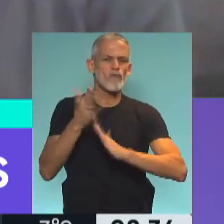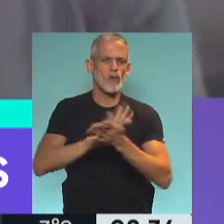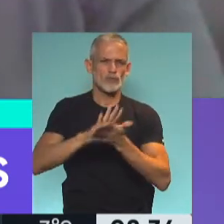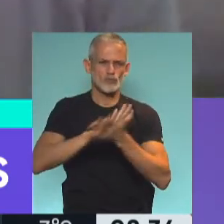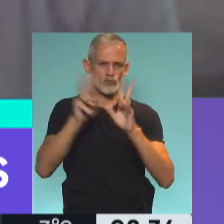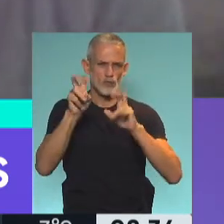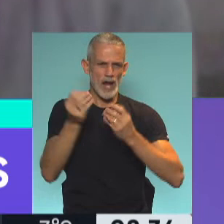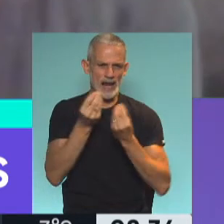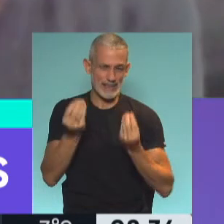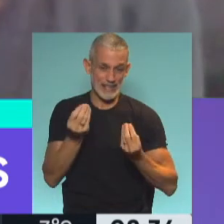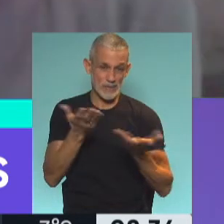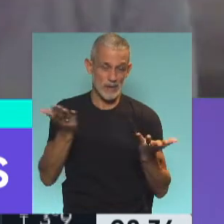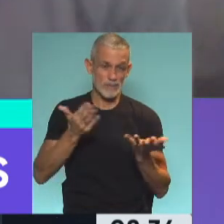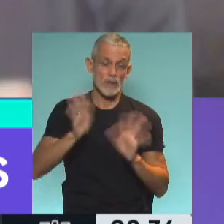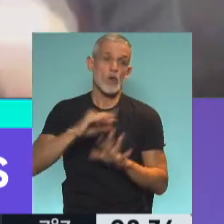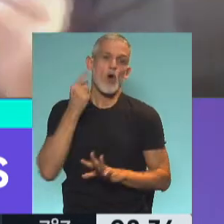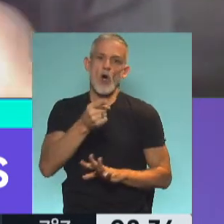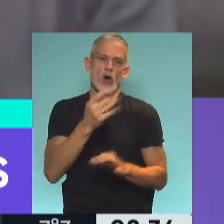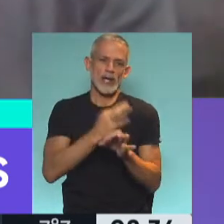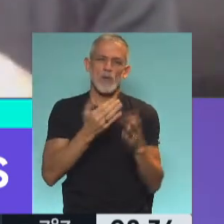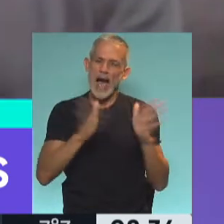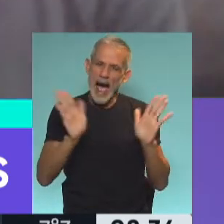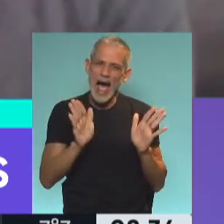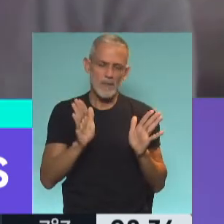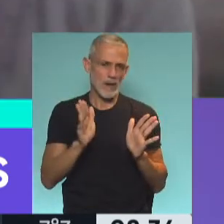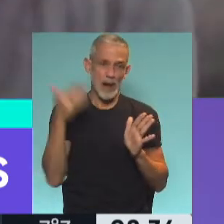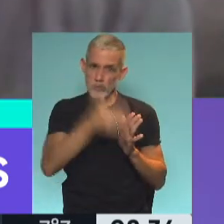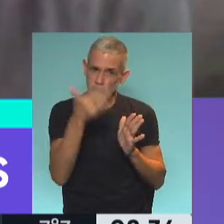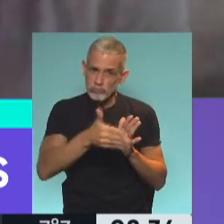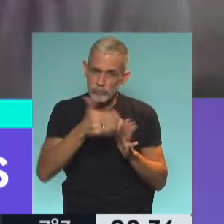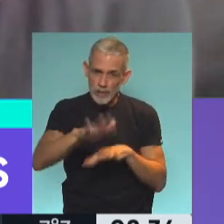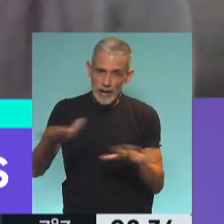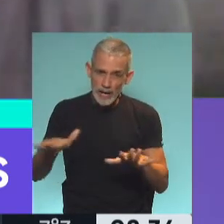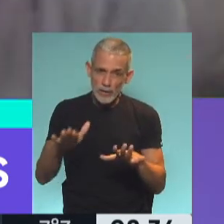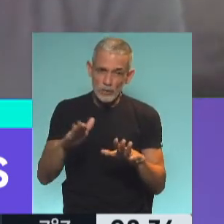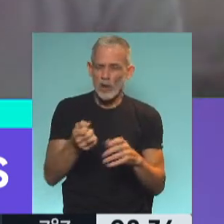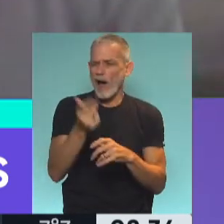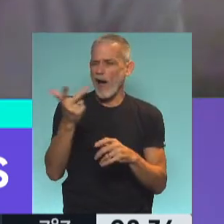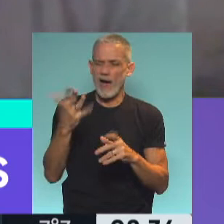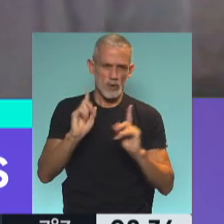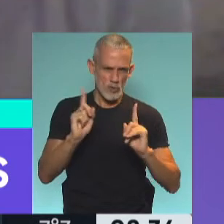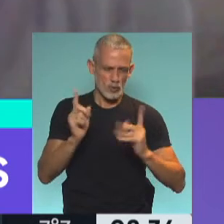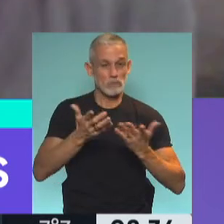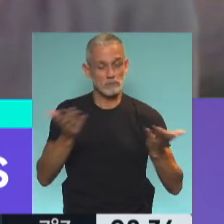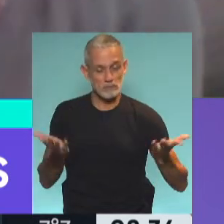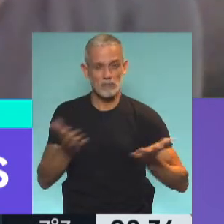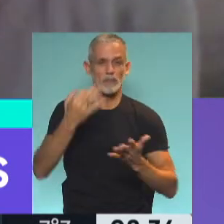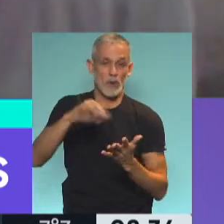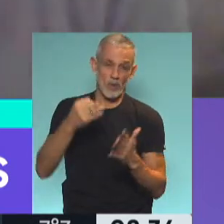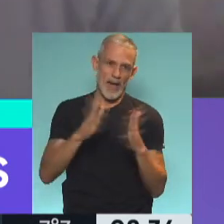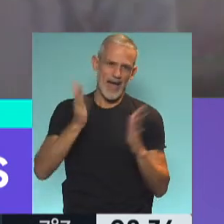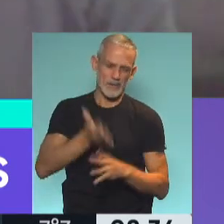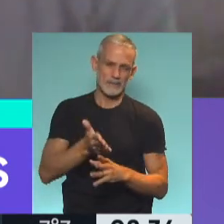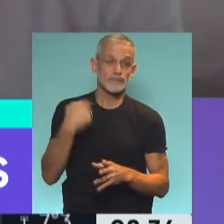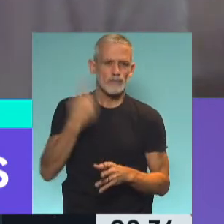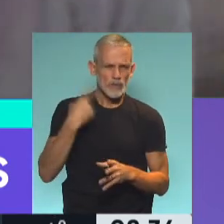el tema. O sea, nadie podría estar en contra de que los colegios abran para atender estos casos particulares, que no son tantos. Pero inclusive, digamos, lo que